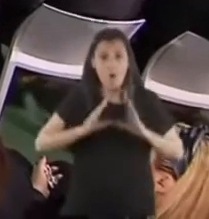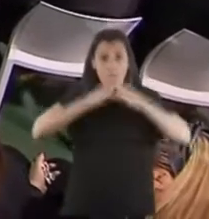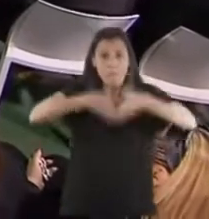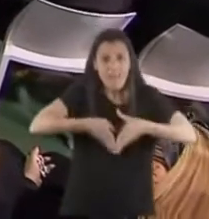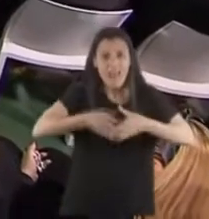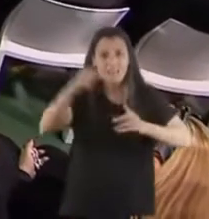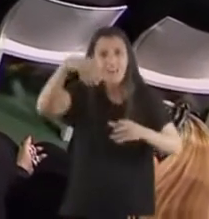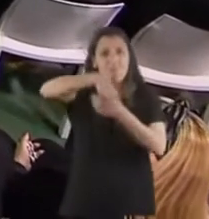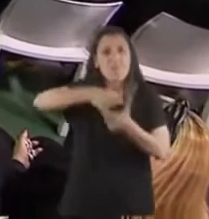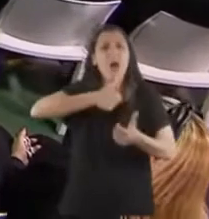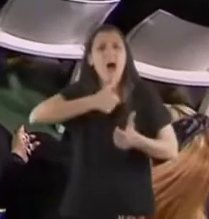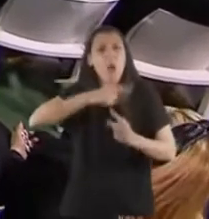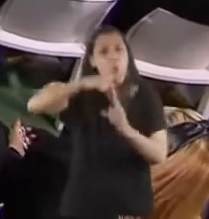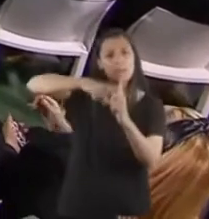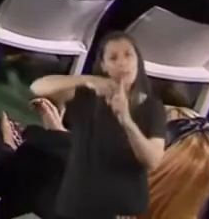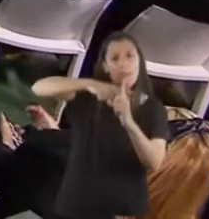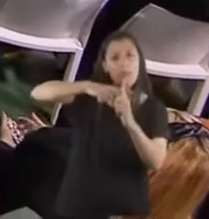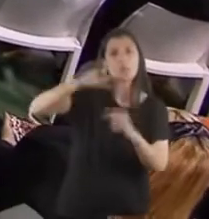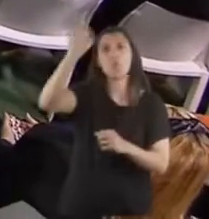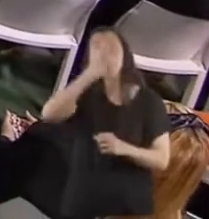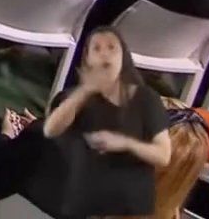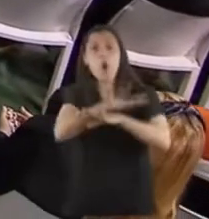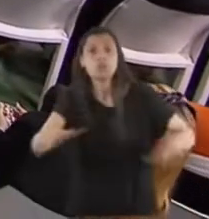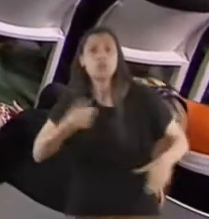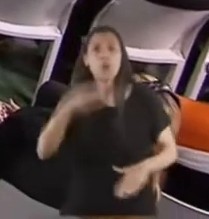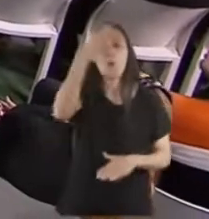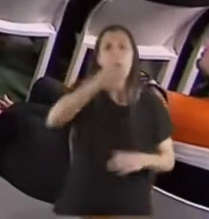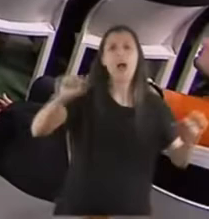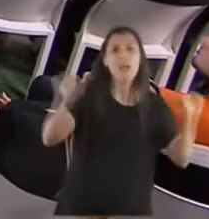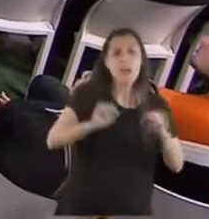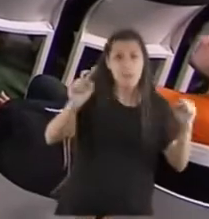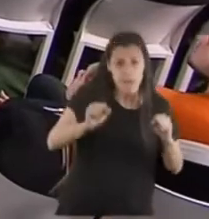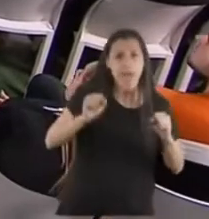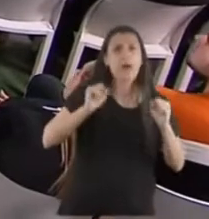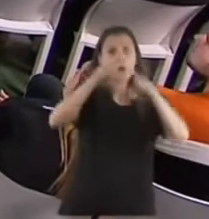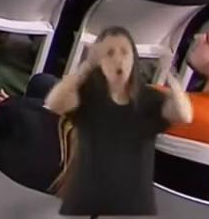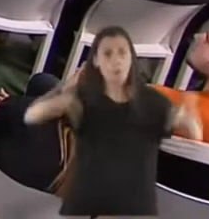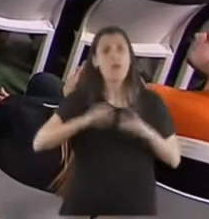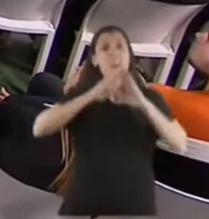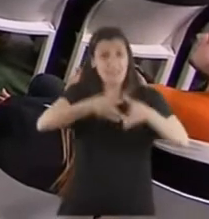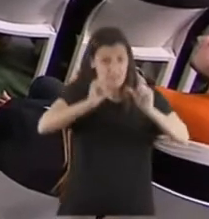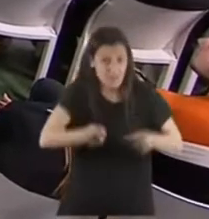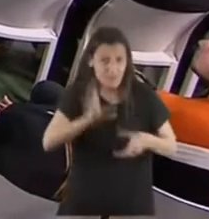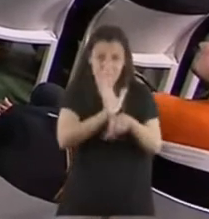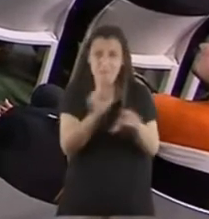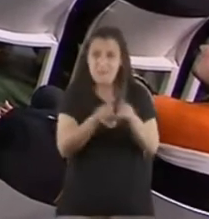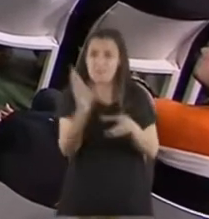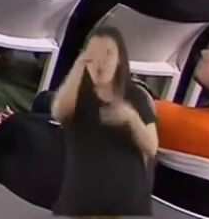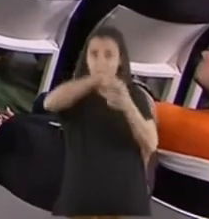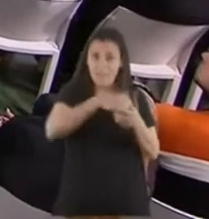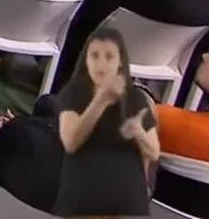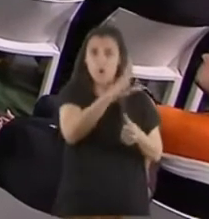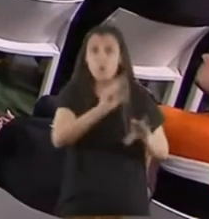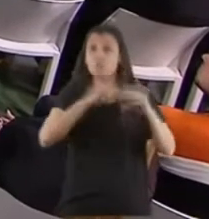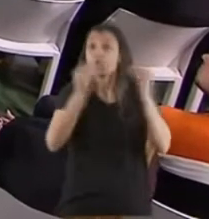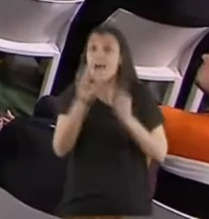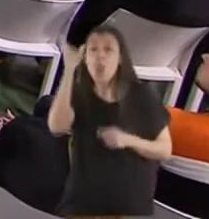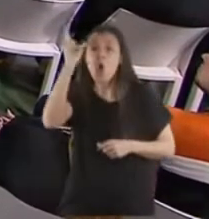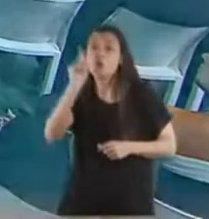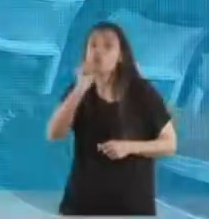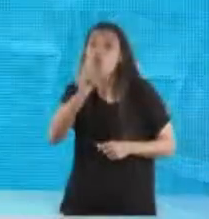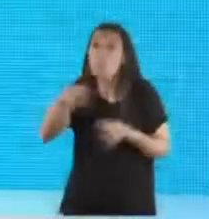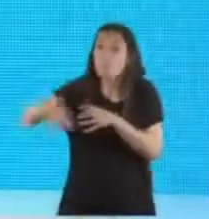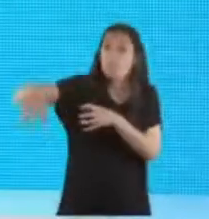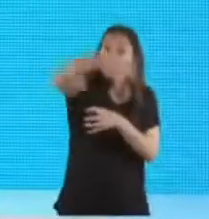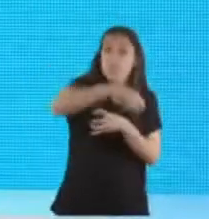o de los chicos que hacen natación en invierno y que muchos clubes tienen. 8.000 clubes de toda la